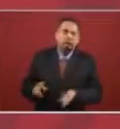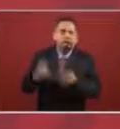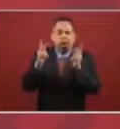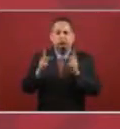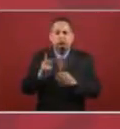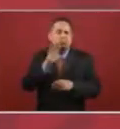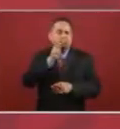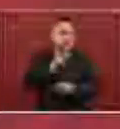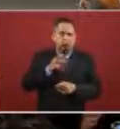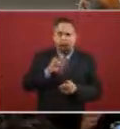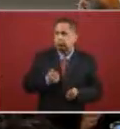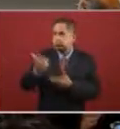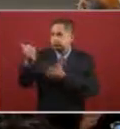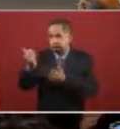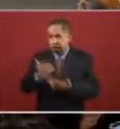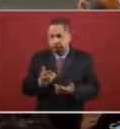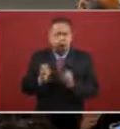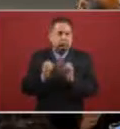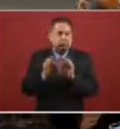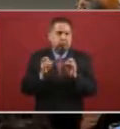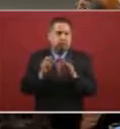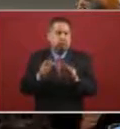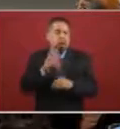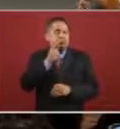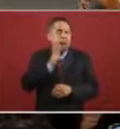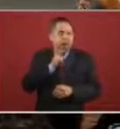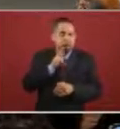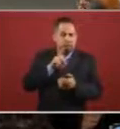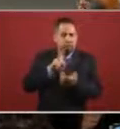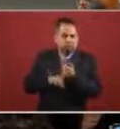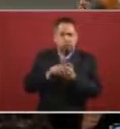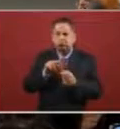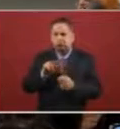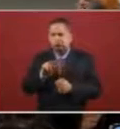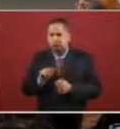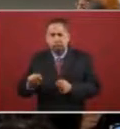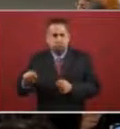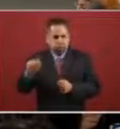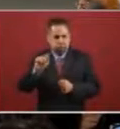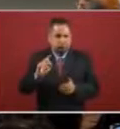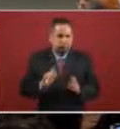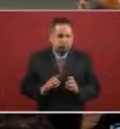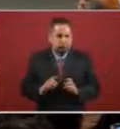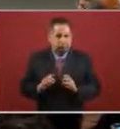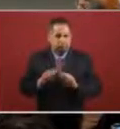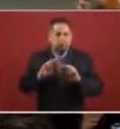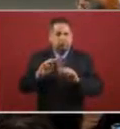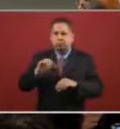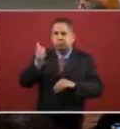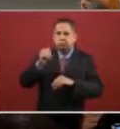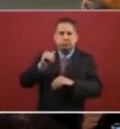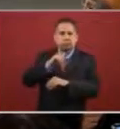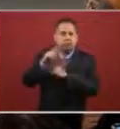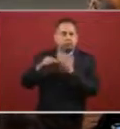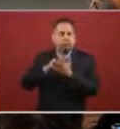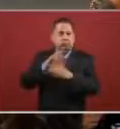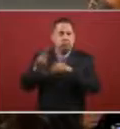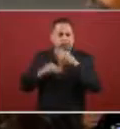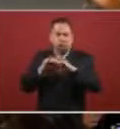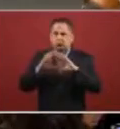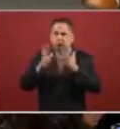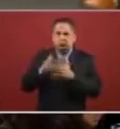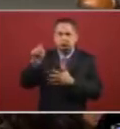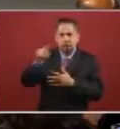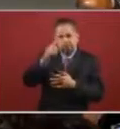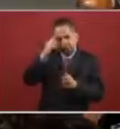conferencia de prensa, el presidente Andrés Manuel López Obrador informó que ya tiene el borrador del primer informe de gobierno que presentará el 1 de septiembre